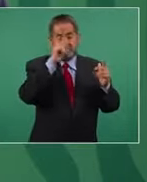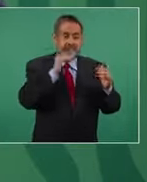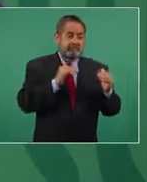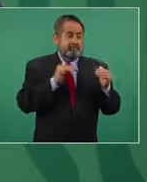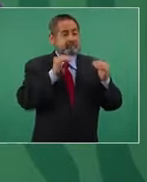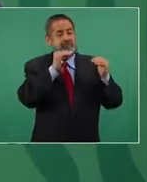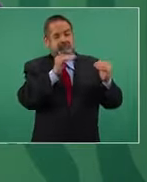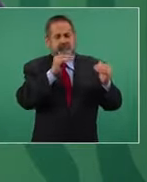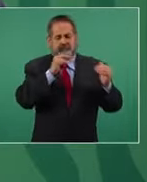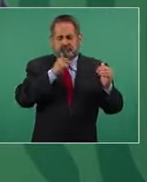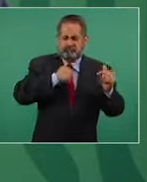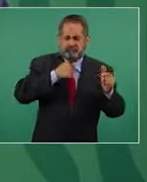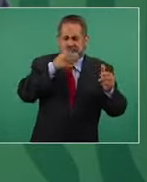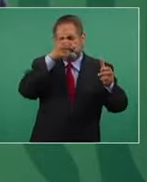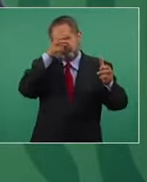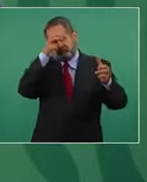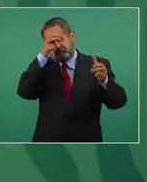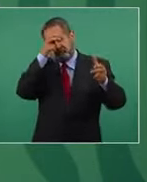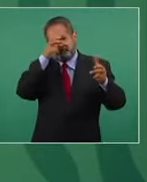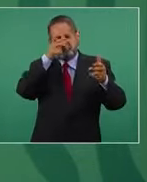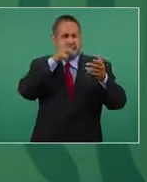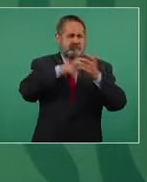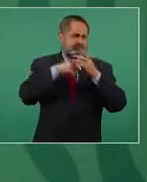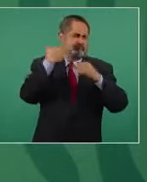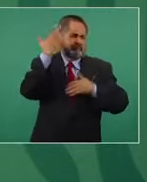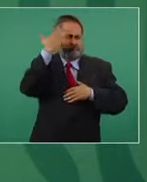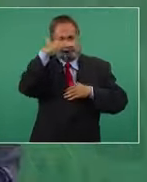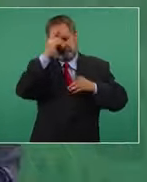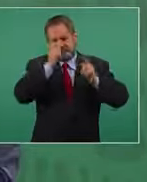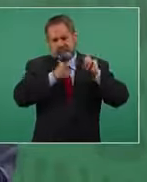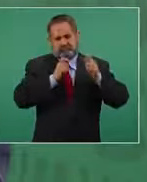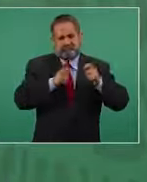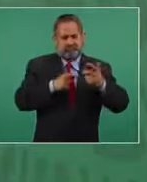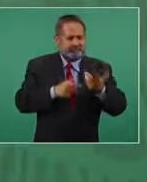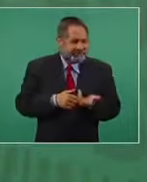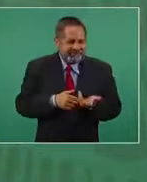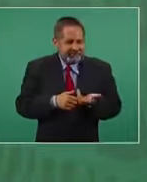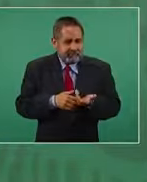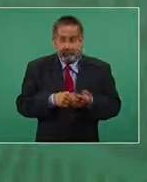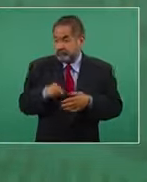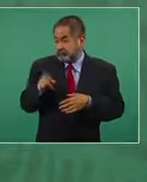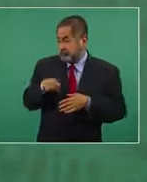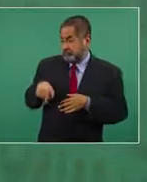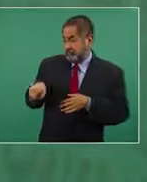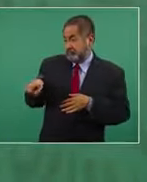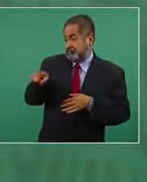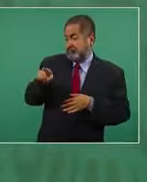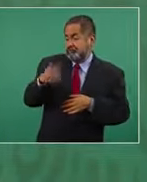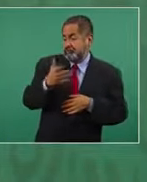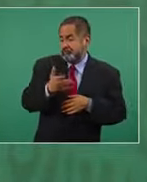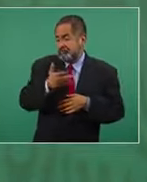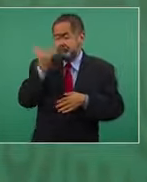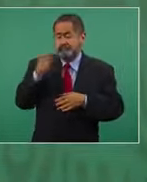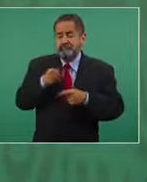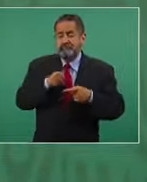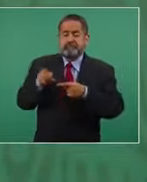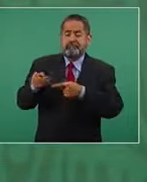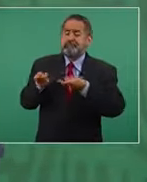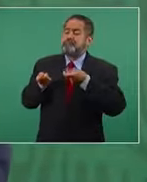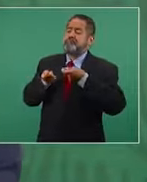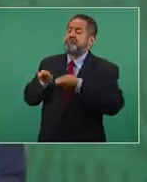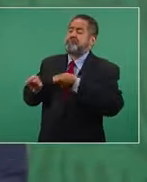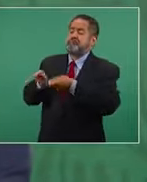muy cultos y muy informados, y todos los demás son susceptibles de